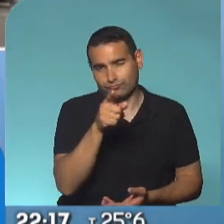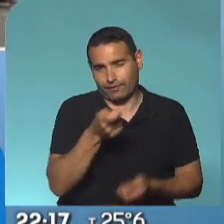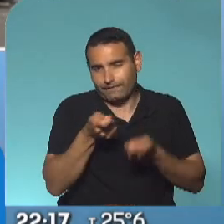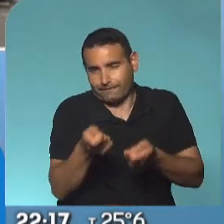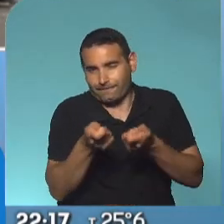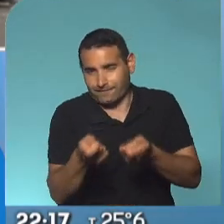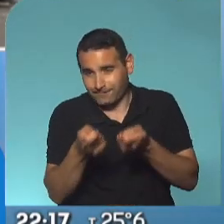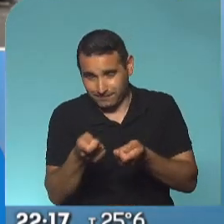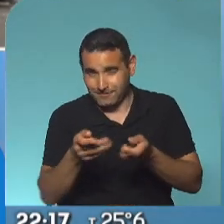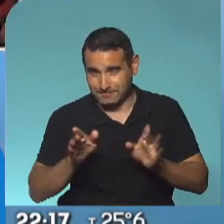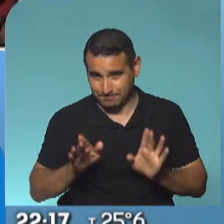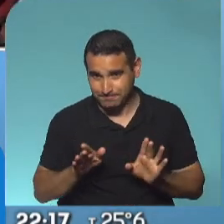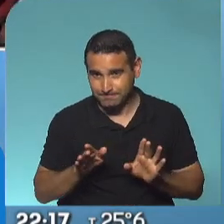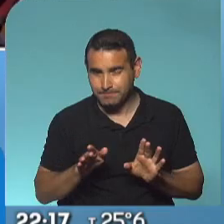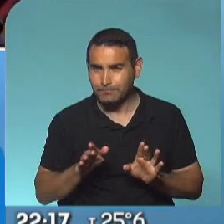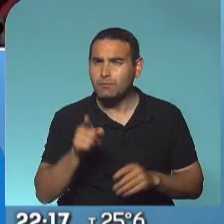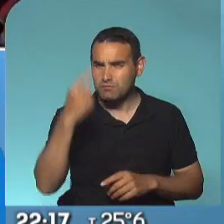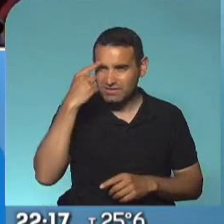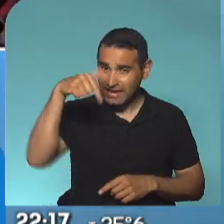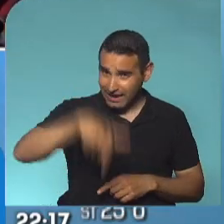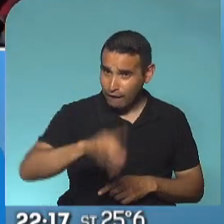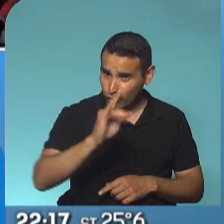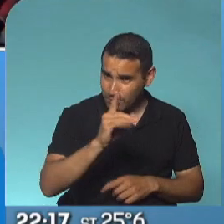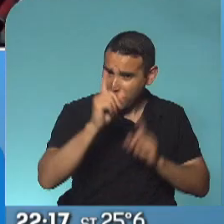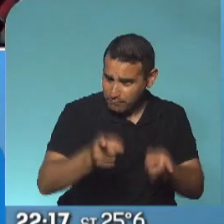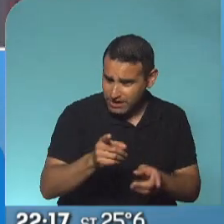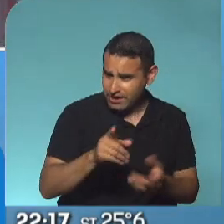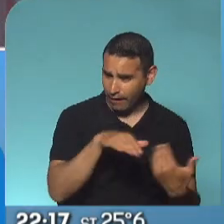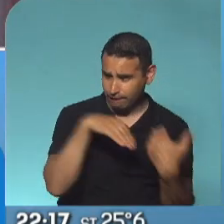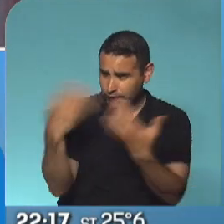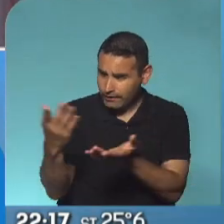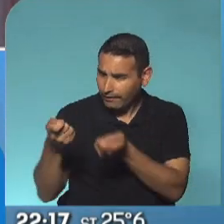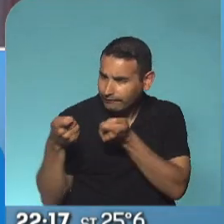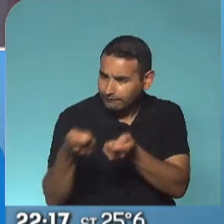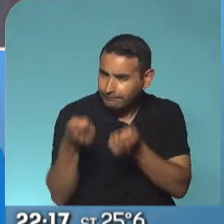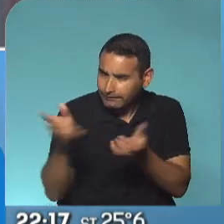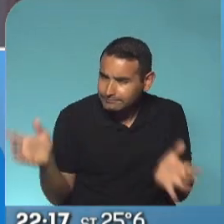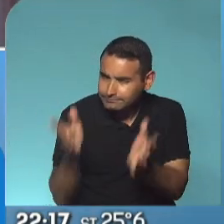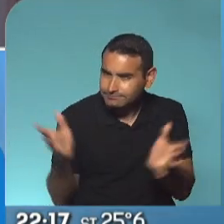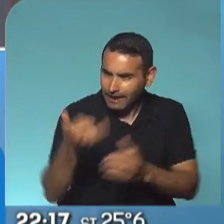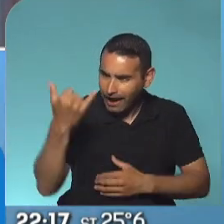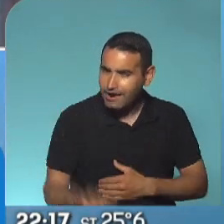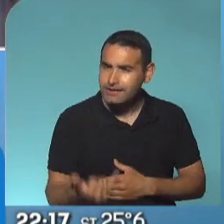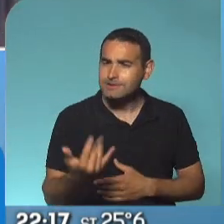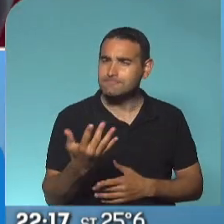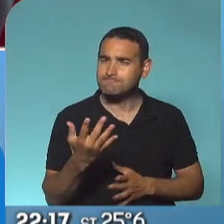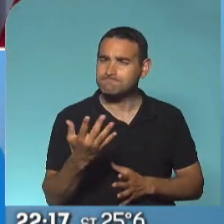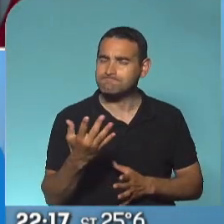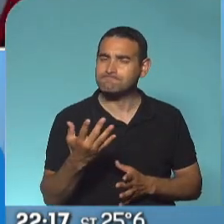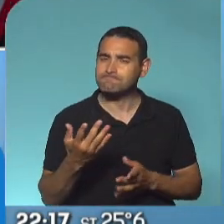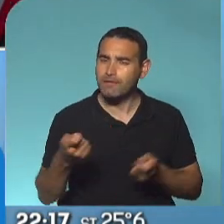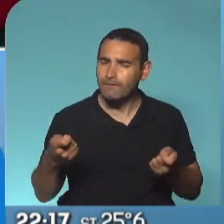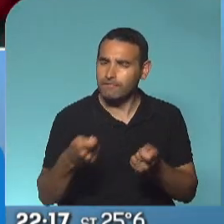golpes que se dieron en la región. ¿Consideras que acá se puede hablar de un factor externo que incidió,